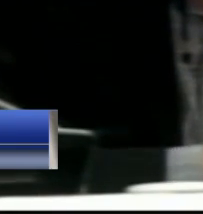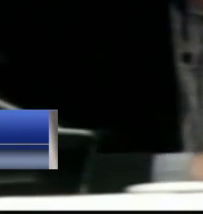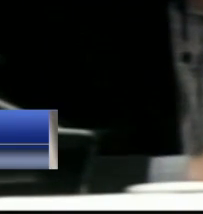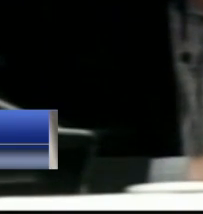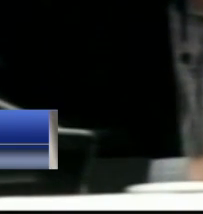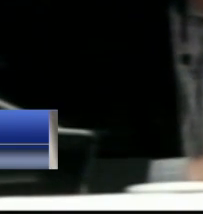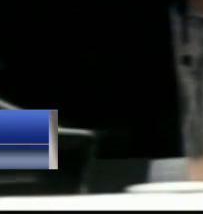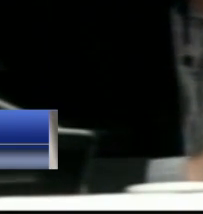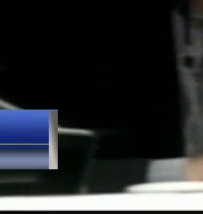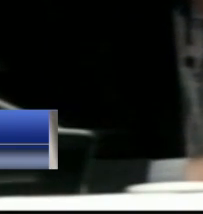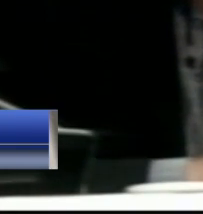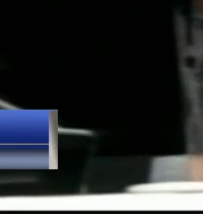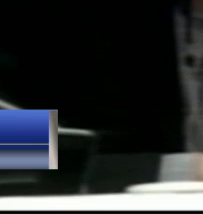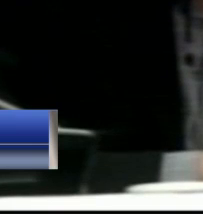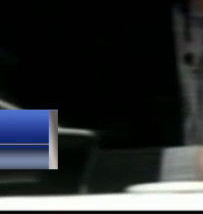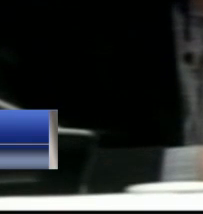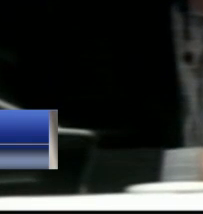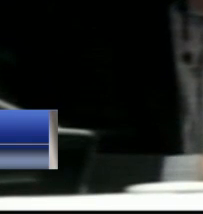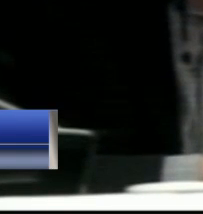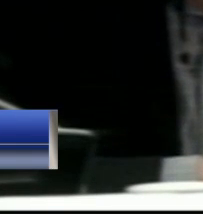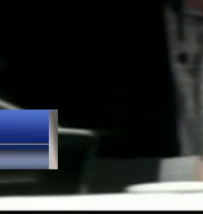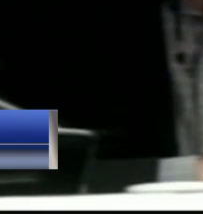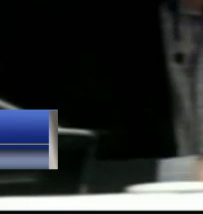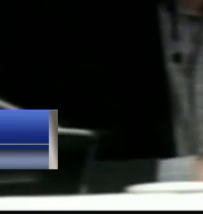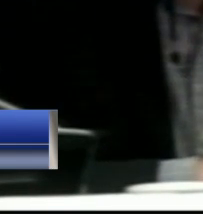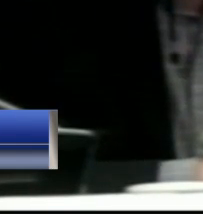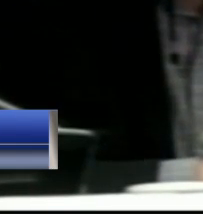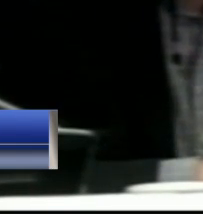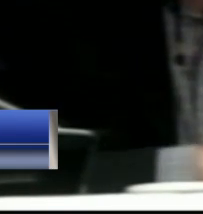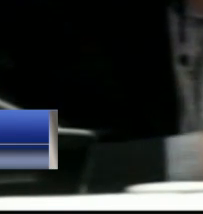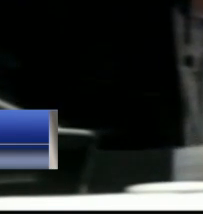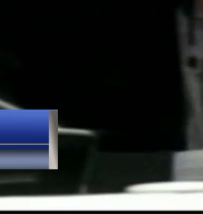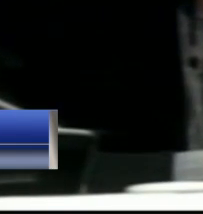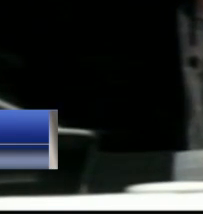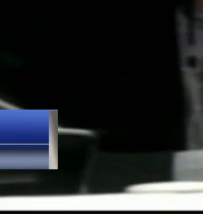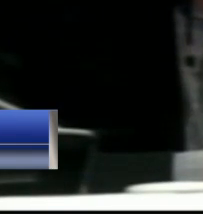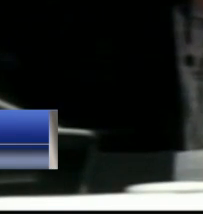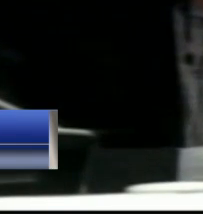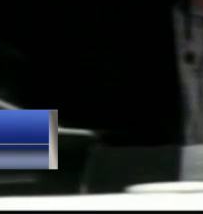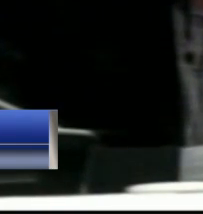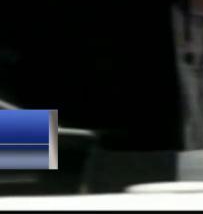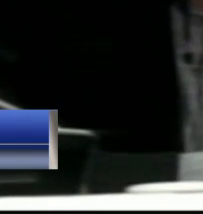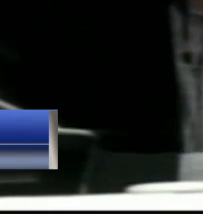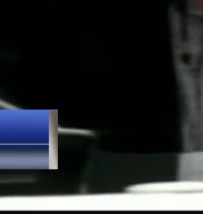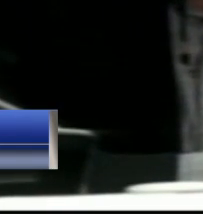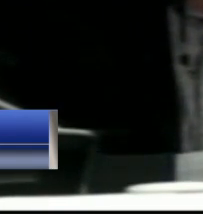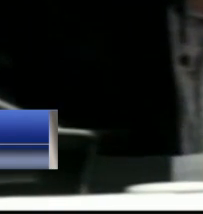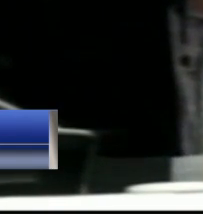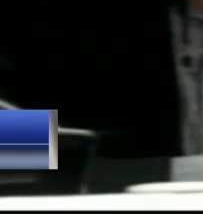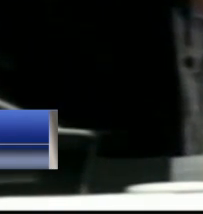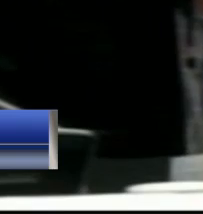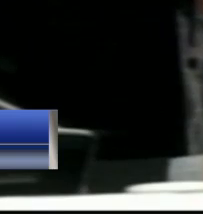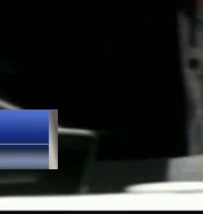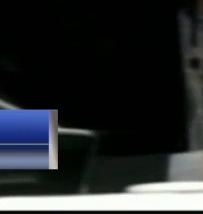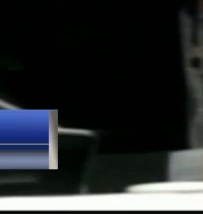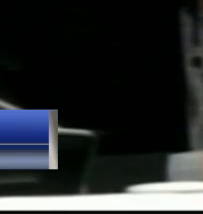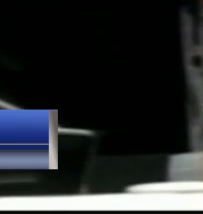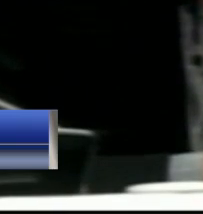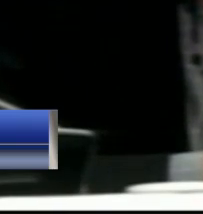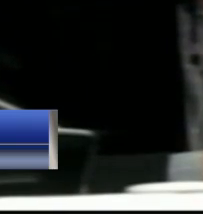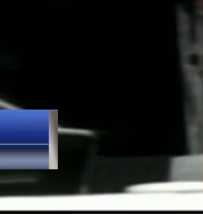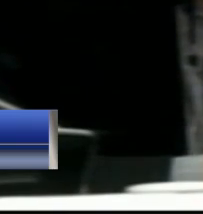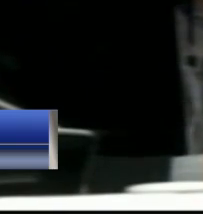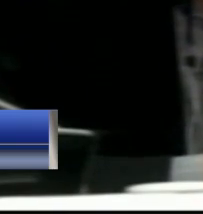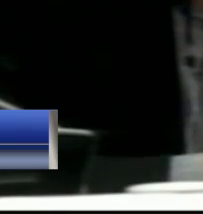la organización Ciudadanos por una Corte Independiente, y que dentro de dicho interrogatorio hay uno